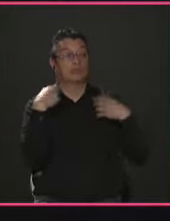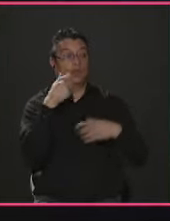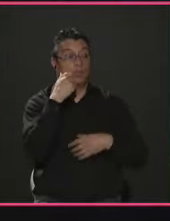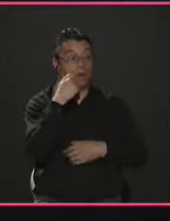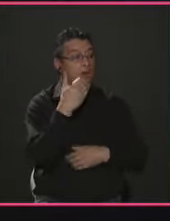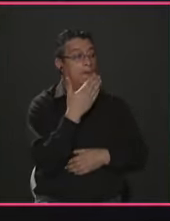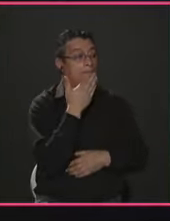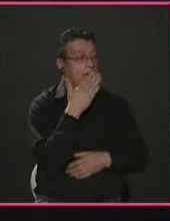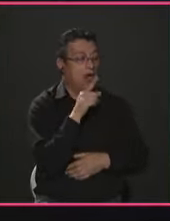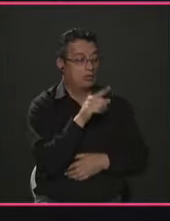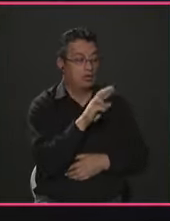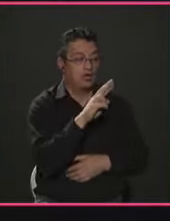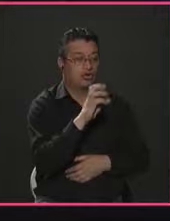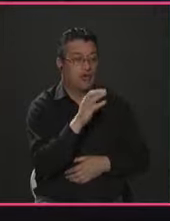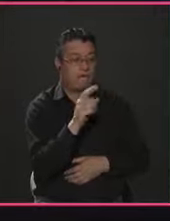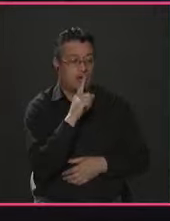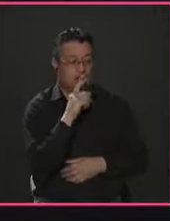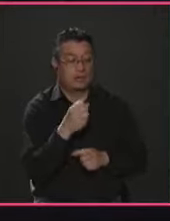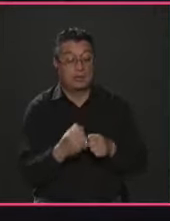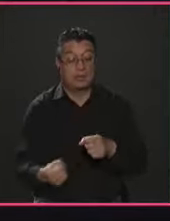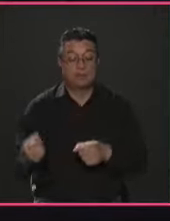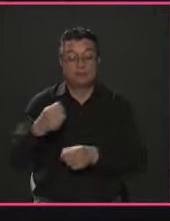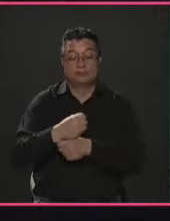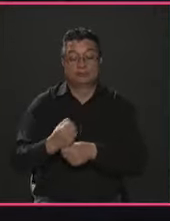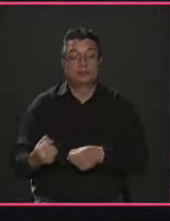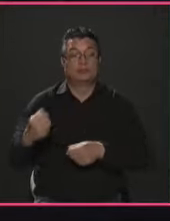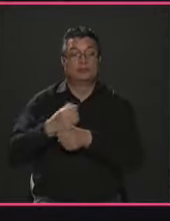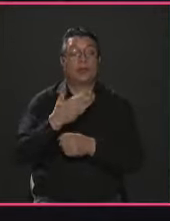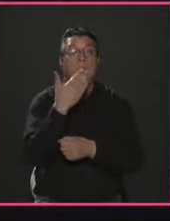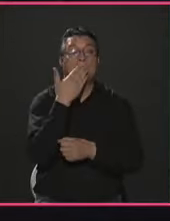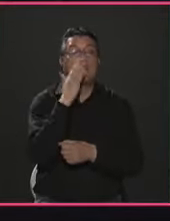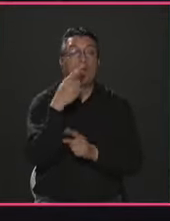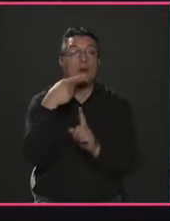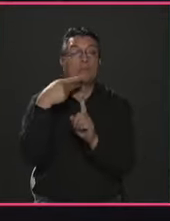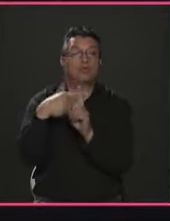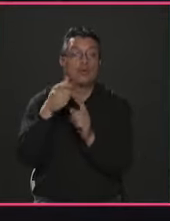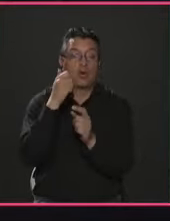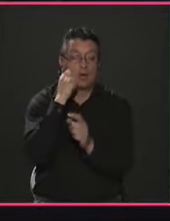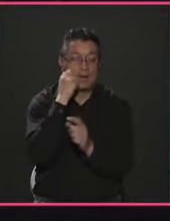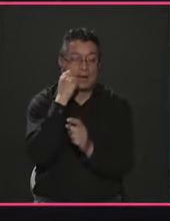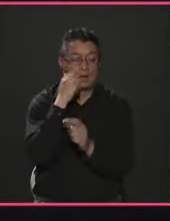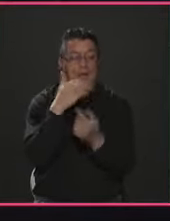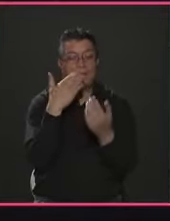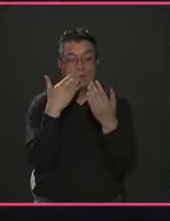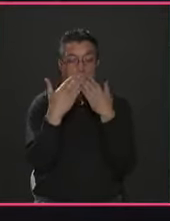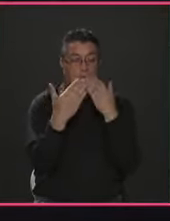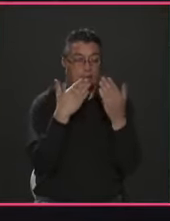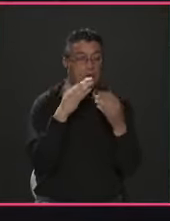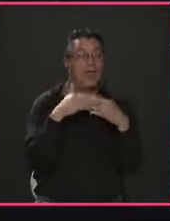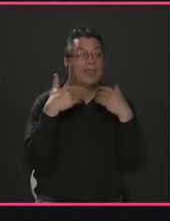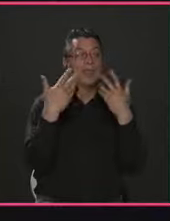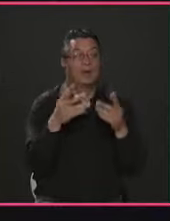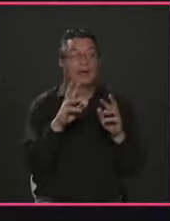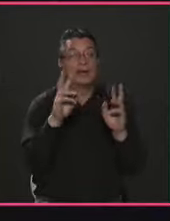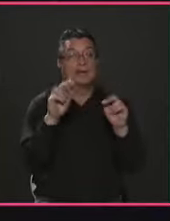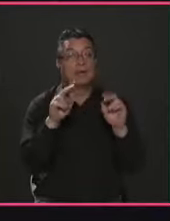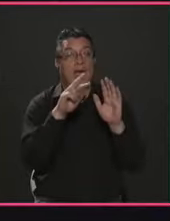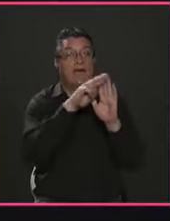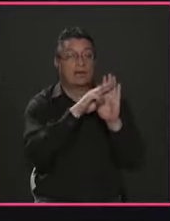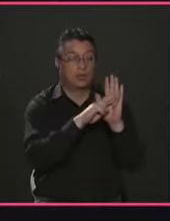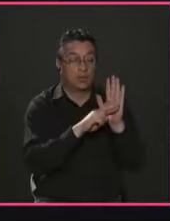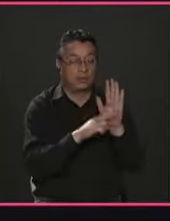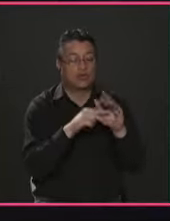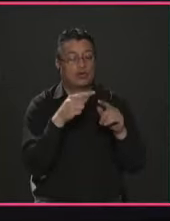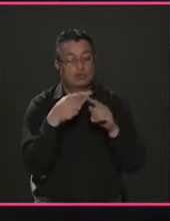mejor cierto y además no están reemplazando en muchas actividades para mejor En beneficio de la humanidad podemos discutir después todo lo que eso implica el punto de vista regulatorio Pero ese el